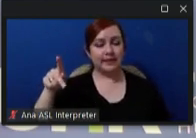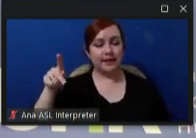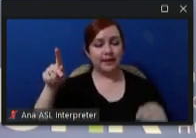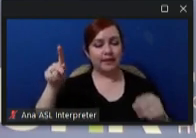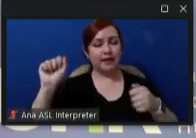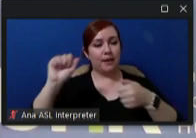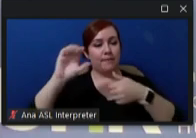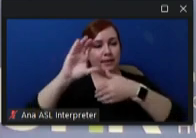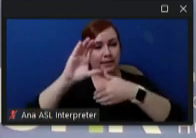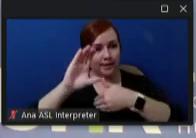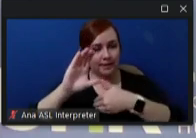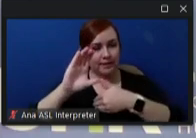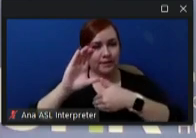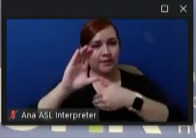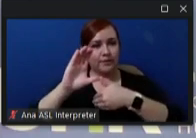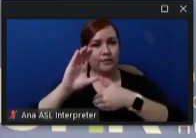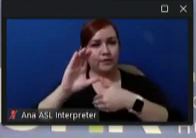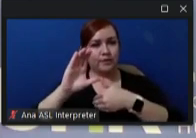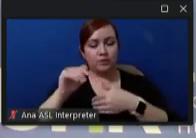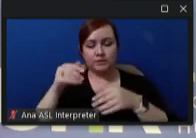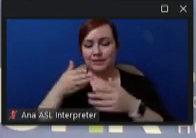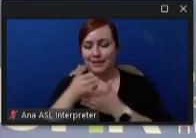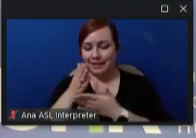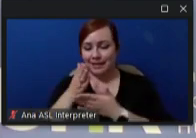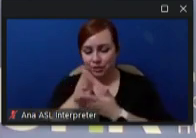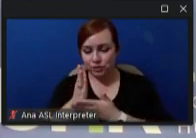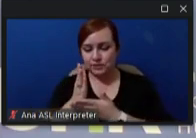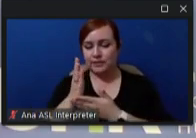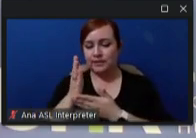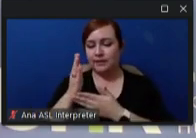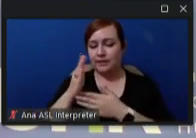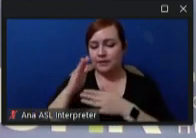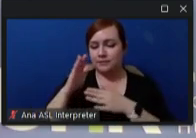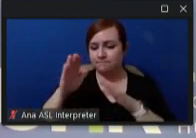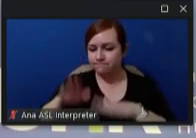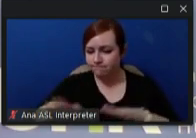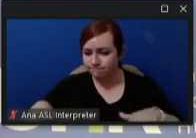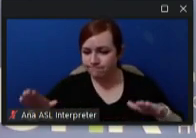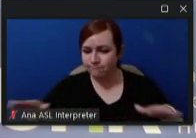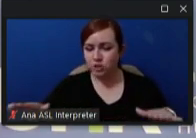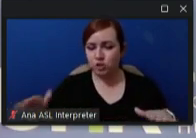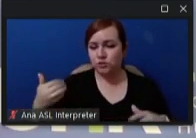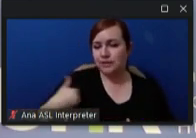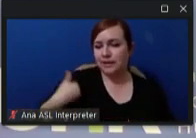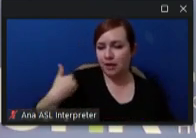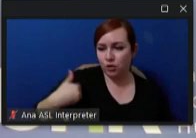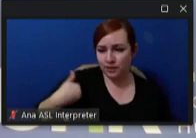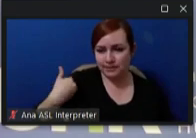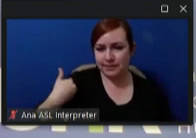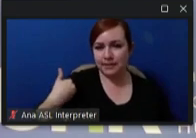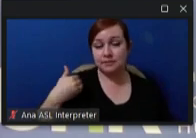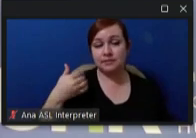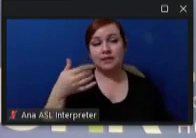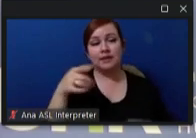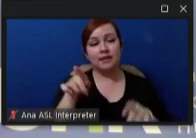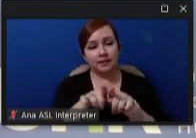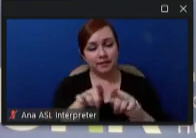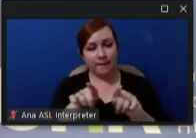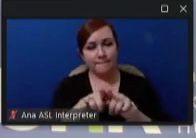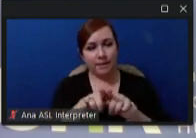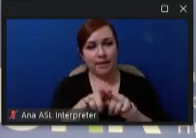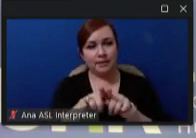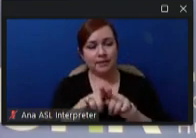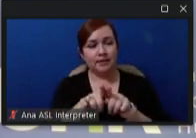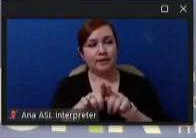la Relatoría de los Derechos de Niñas, Niños y Adolescentes, también de los pueblos